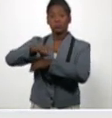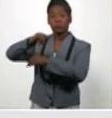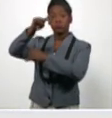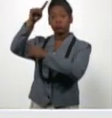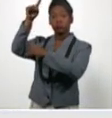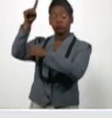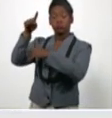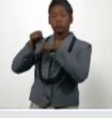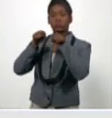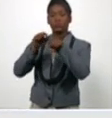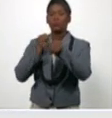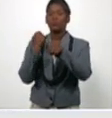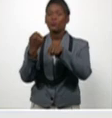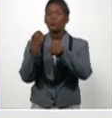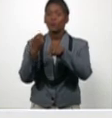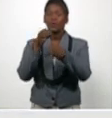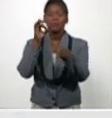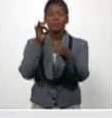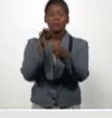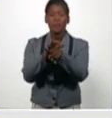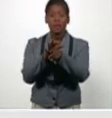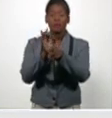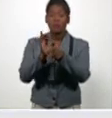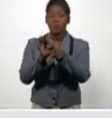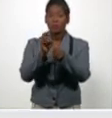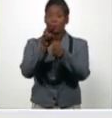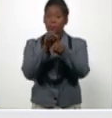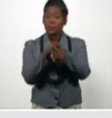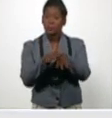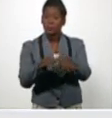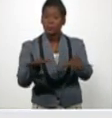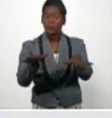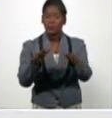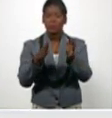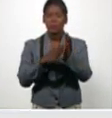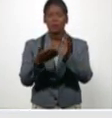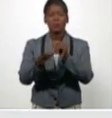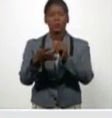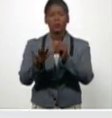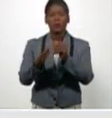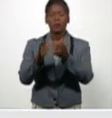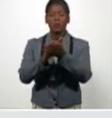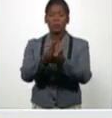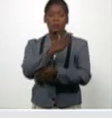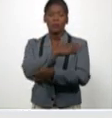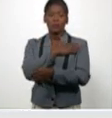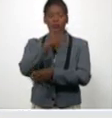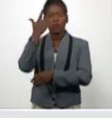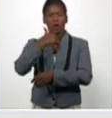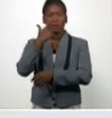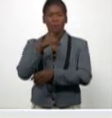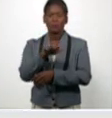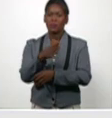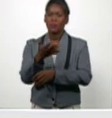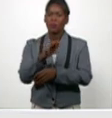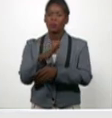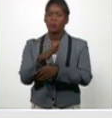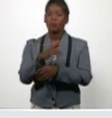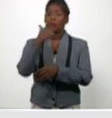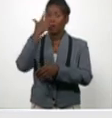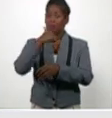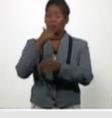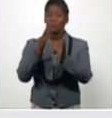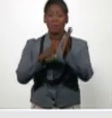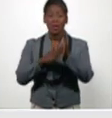al inicio de la pandemia, entre el mes de marzo, abril creo que fue la cifra mayor